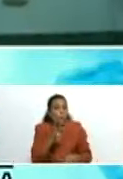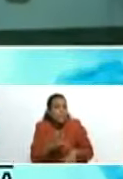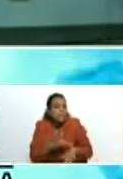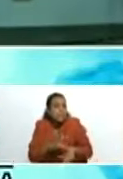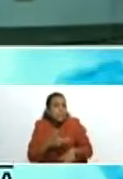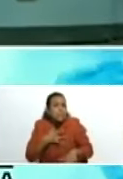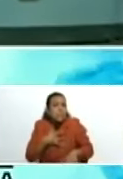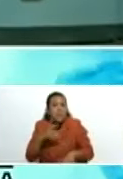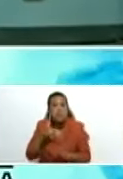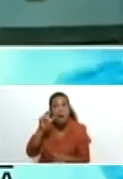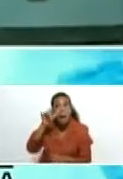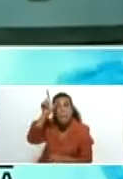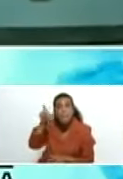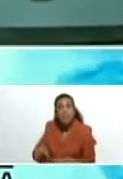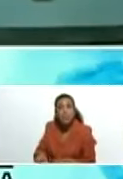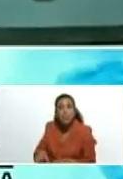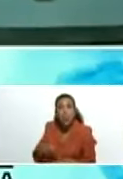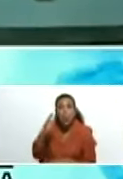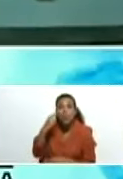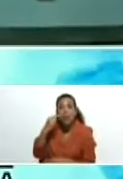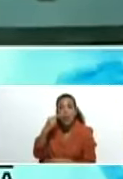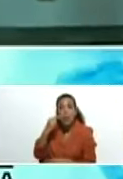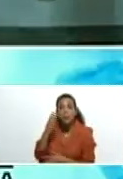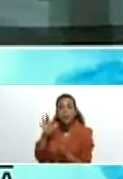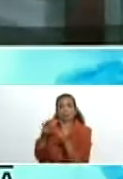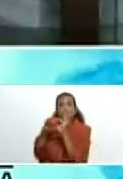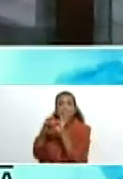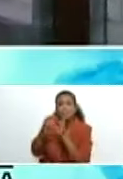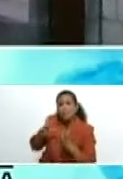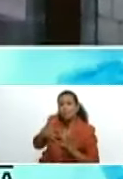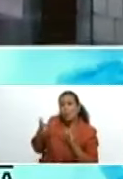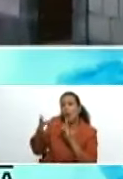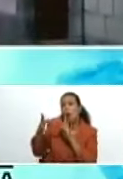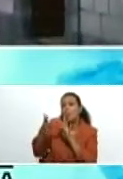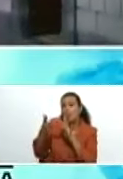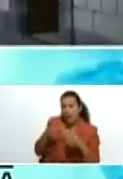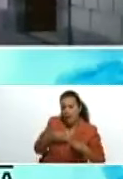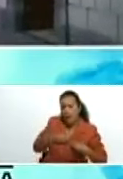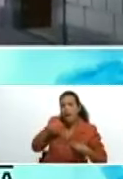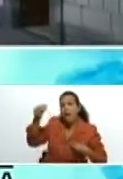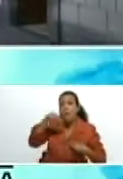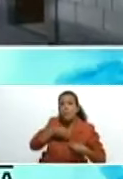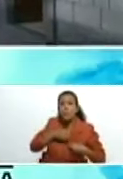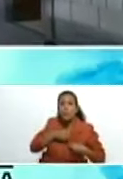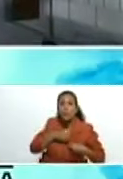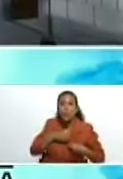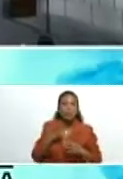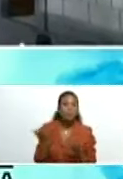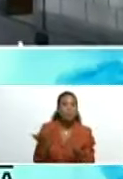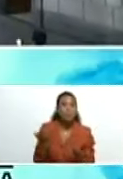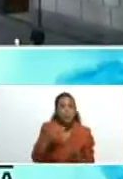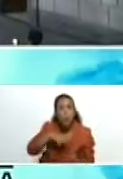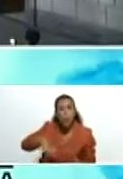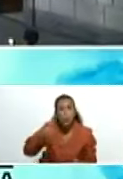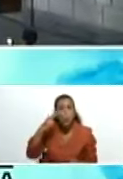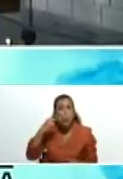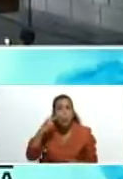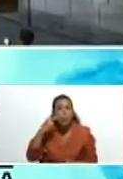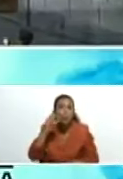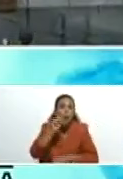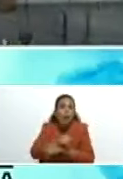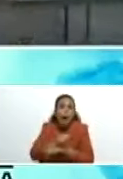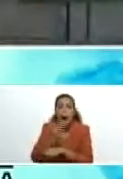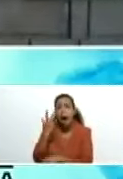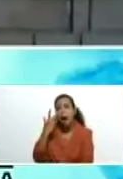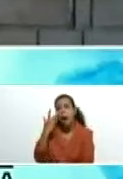sensibilidad por la gente de color, como le decía, por nosotros, que estábamos